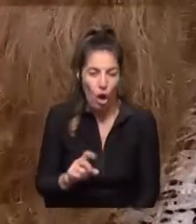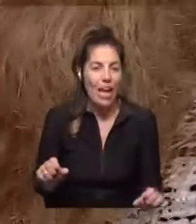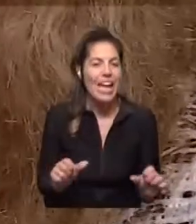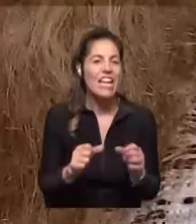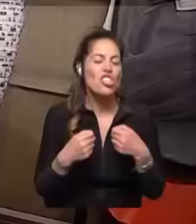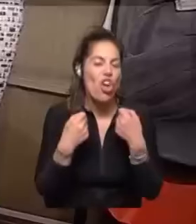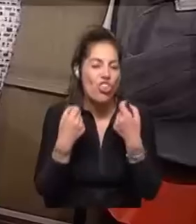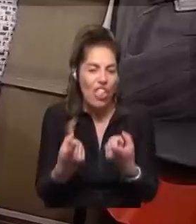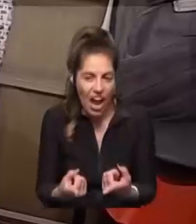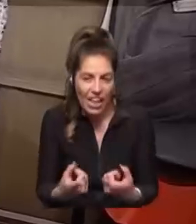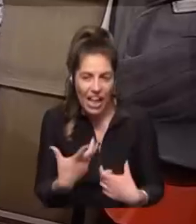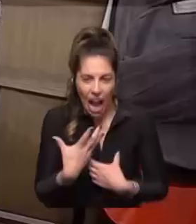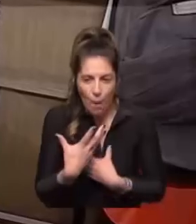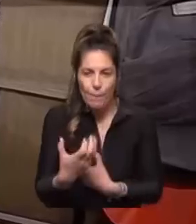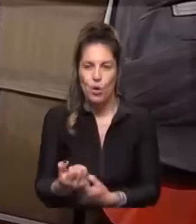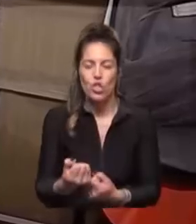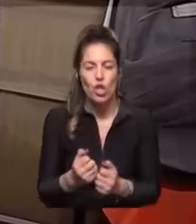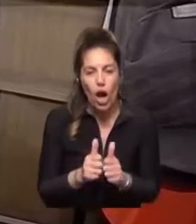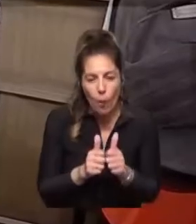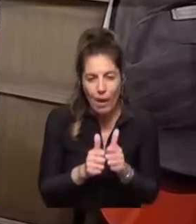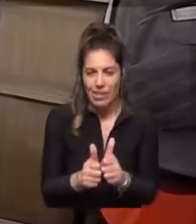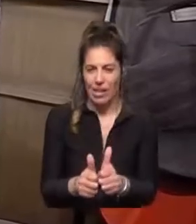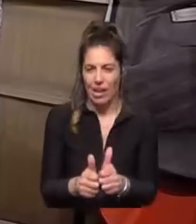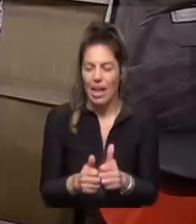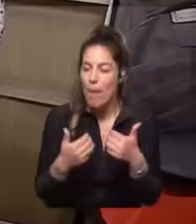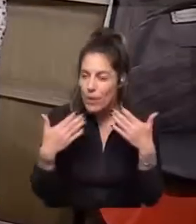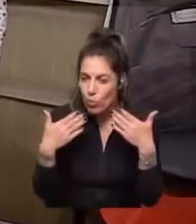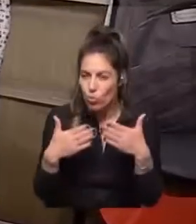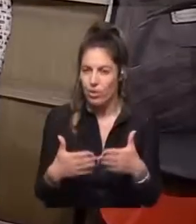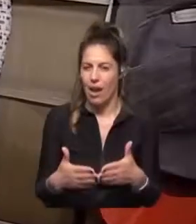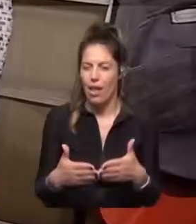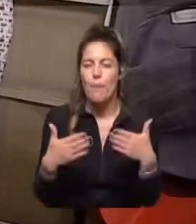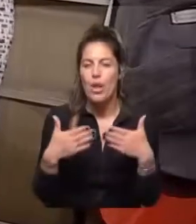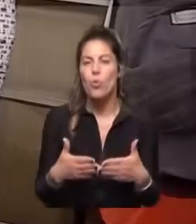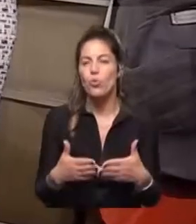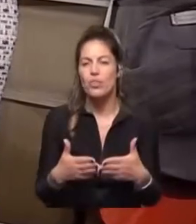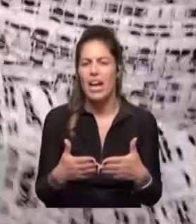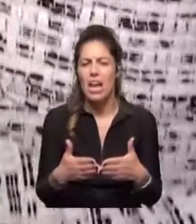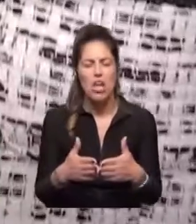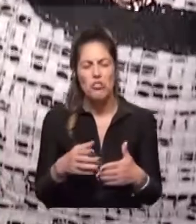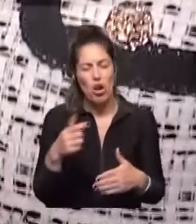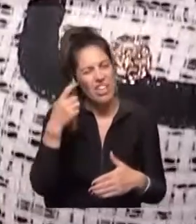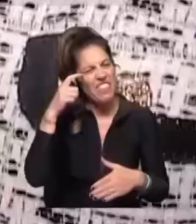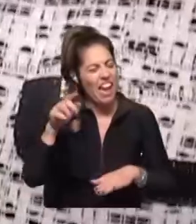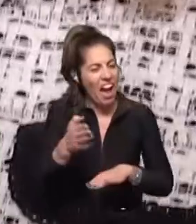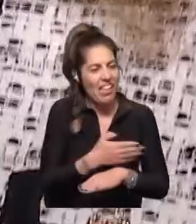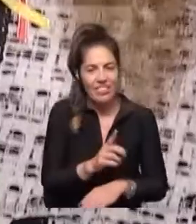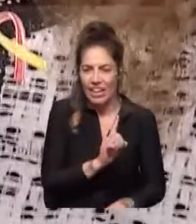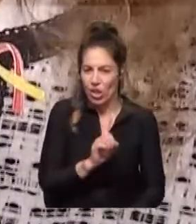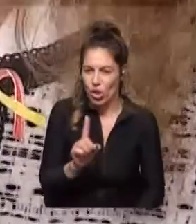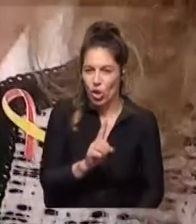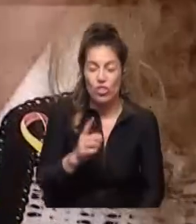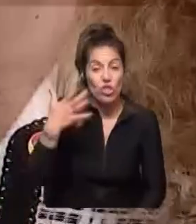dar es entregar tu mano es acompañar es preguntar preguntar sin ningún tipo de prejuicio si creo que alguien